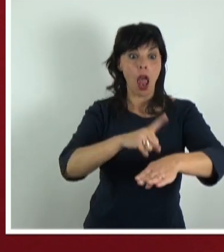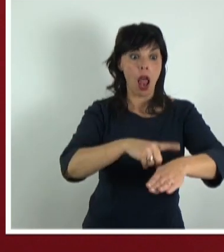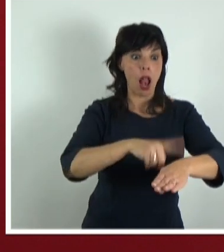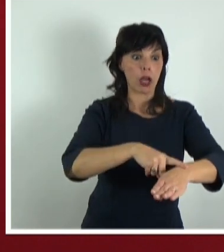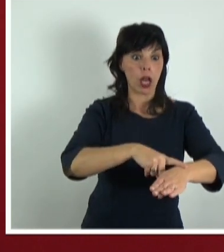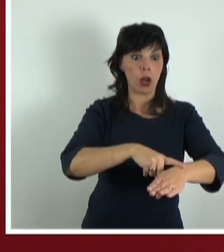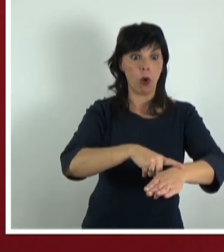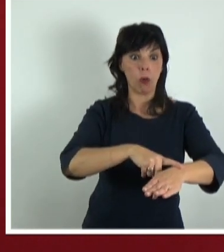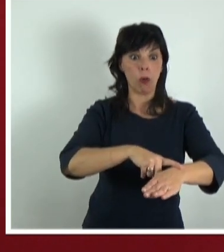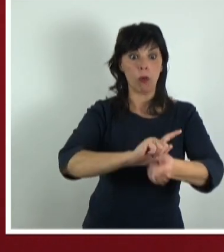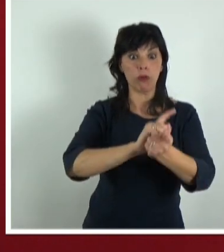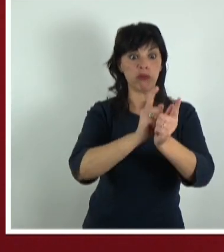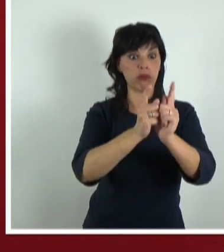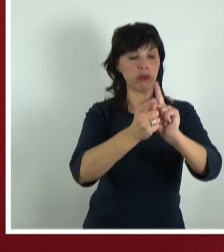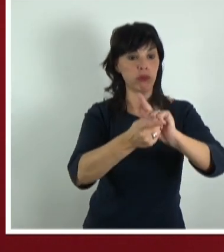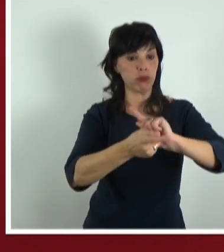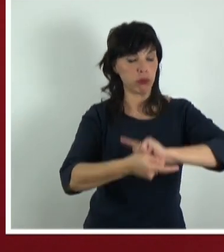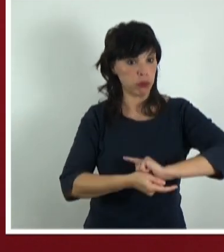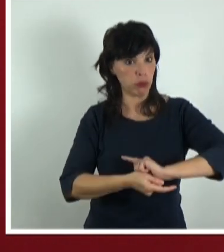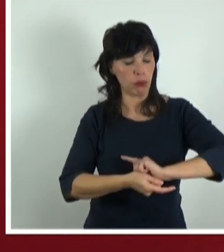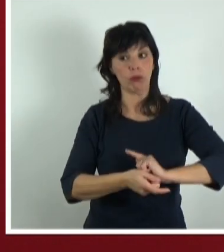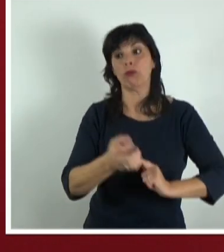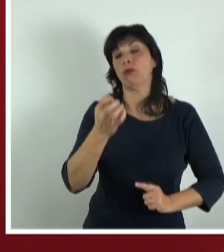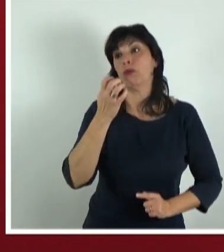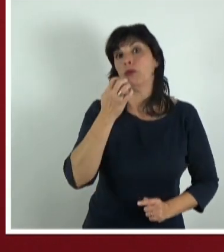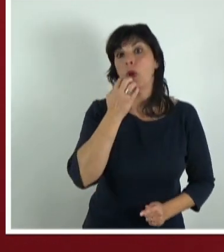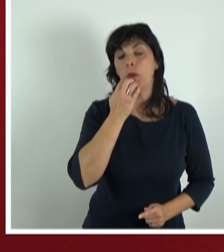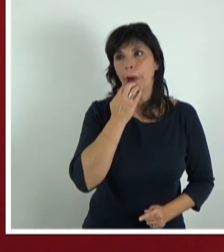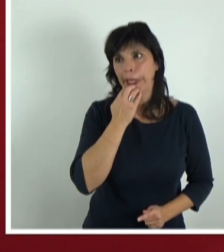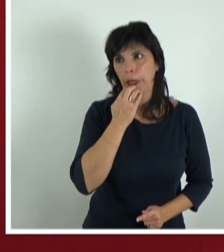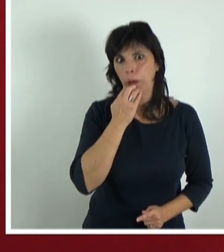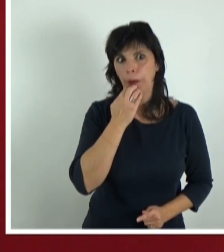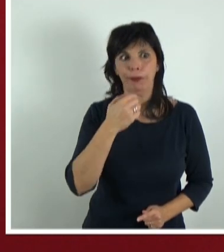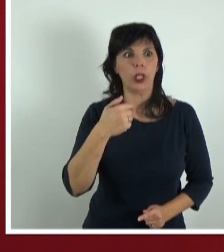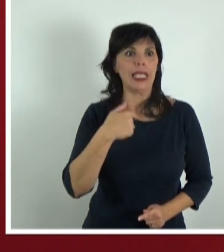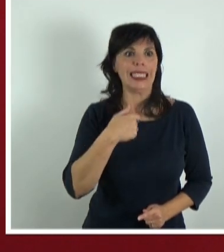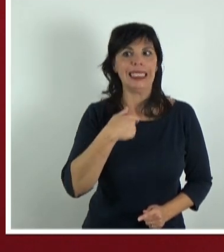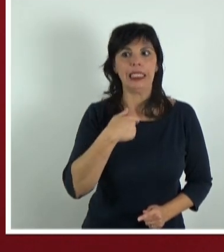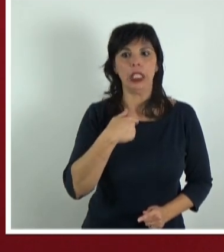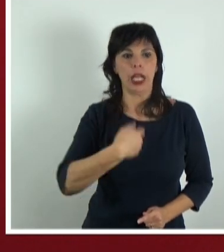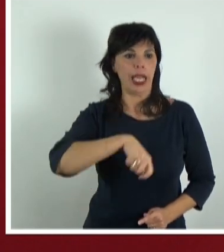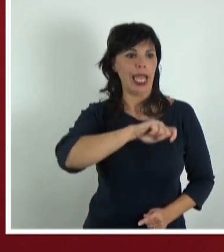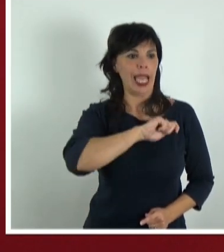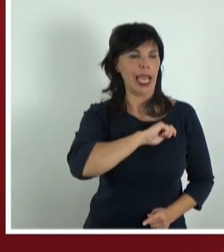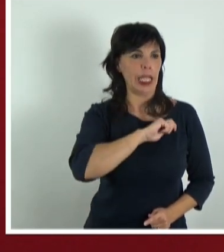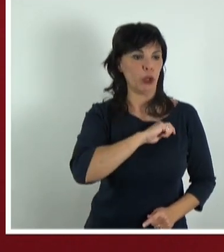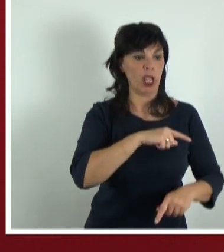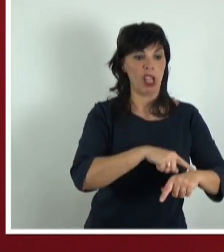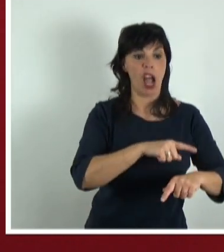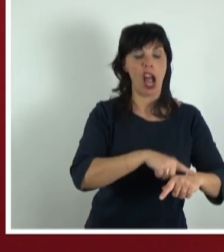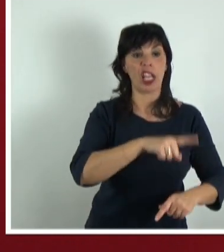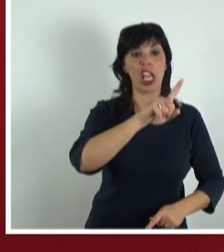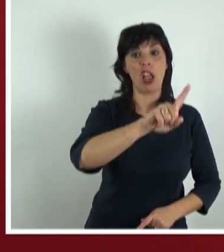cambia. Si voy para México, son 7 horas. Si voy para África,